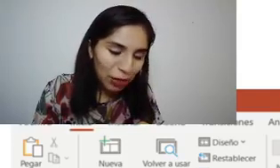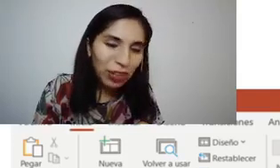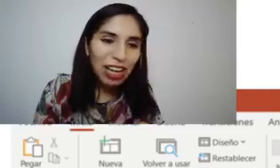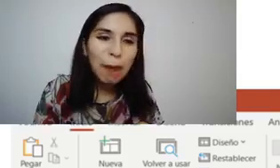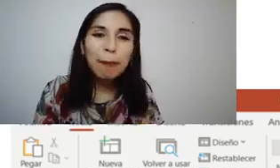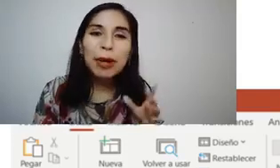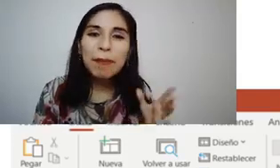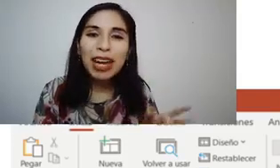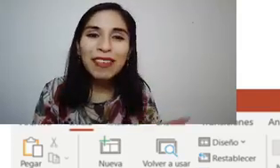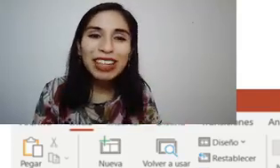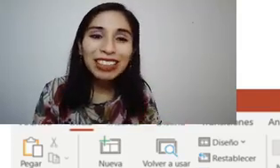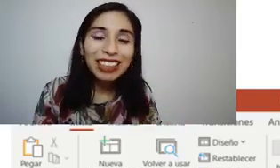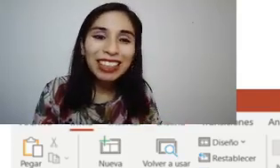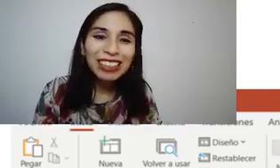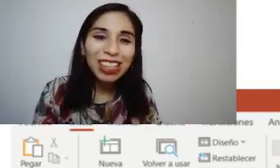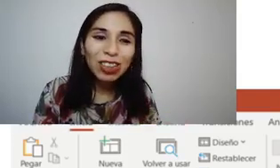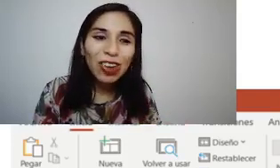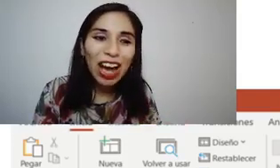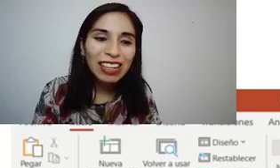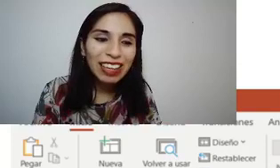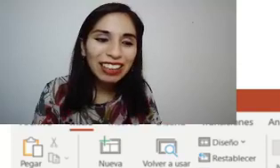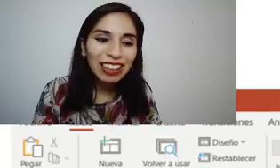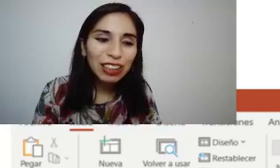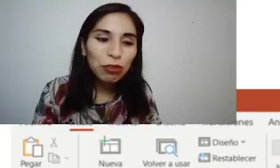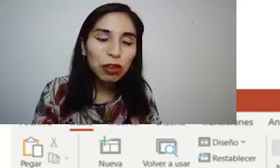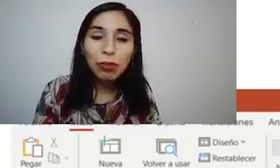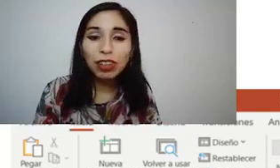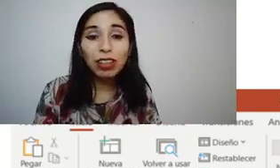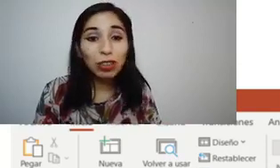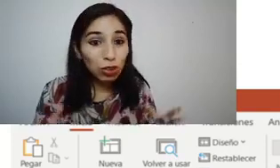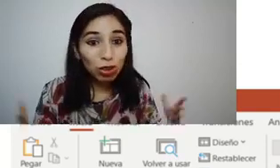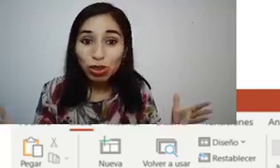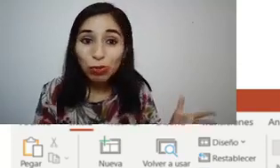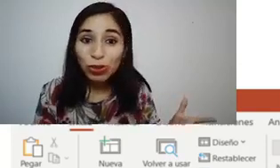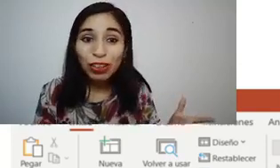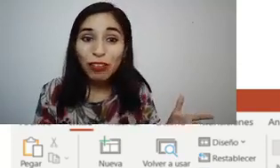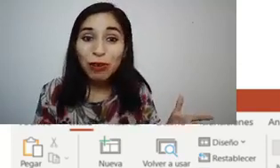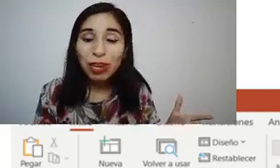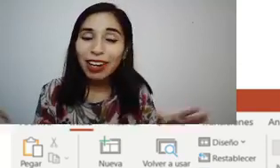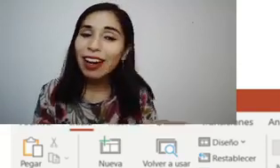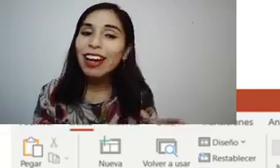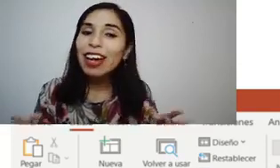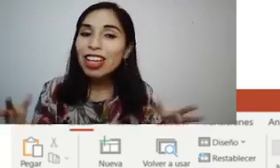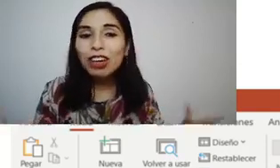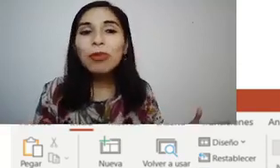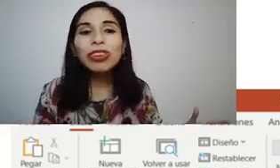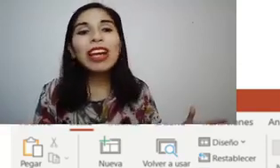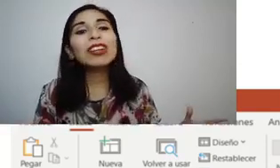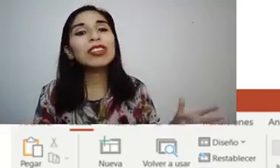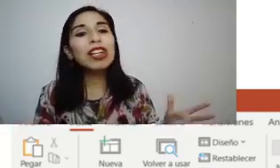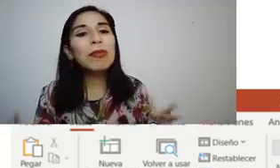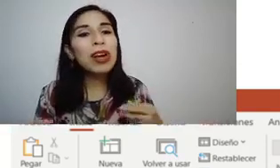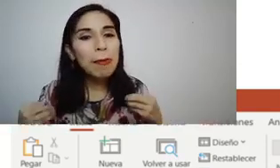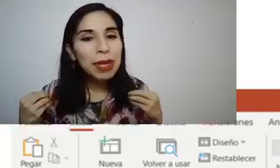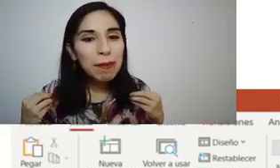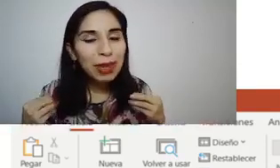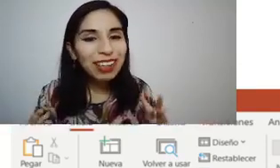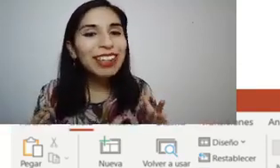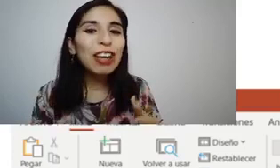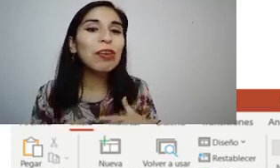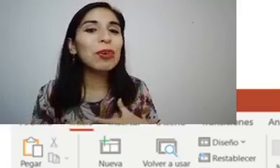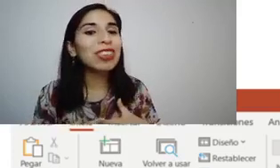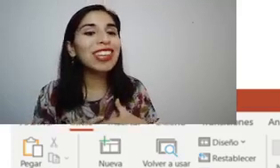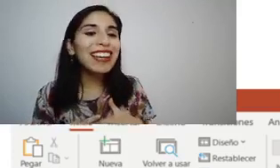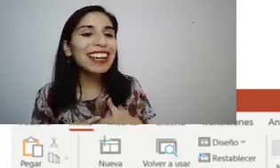señora maru que es la primera vez que está ingresando al taller de informática nosotros somos una familia y como tal nos damos la bienvenida